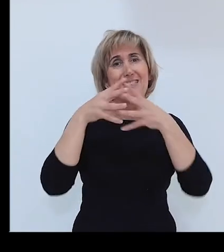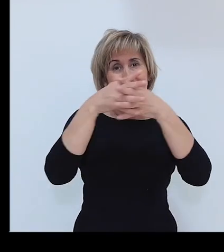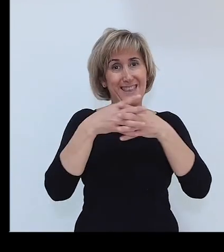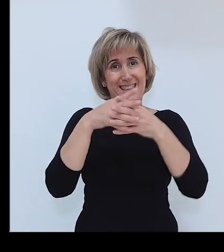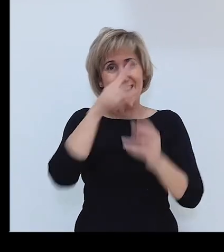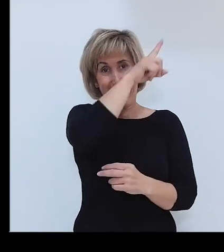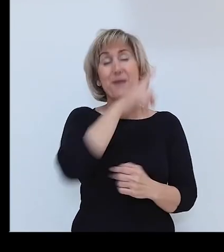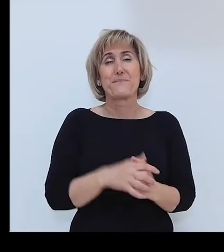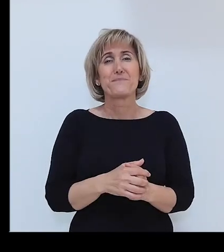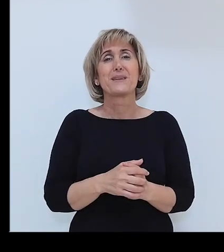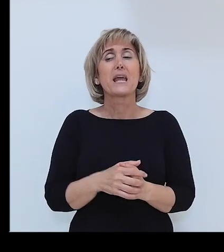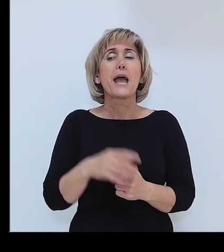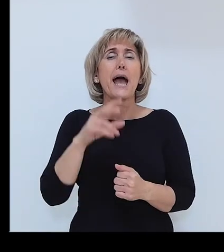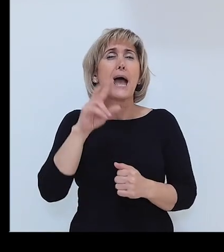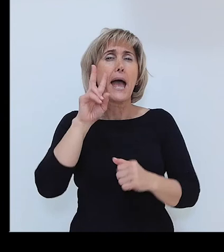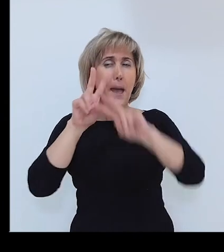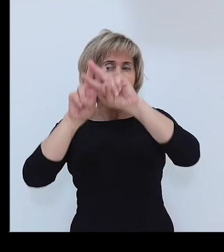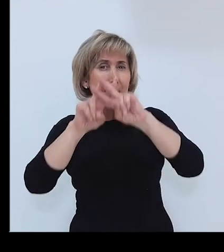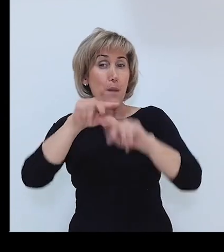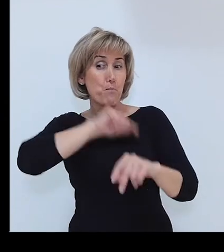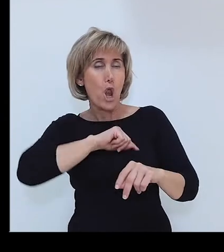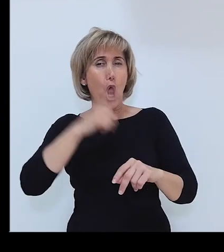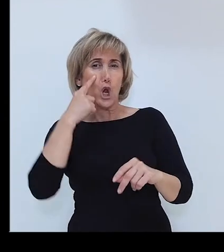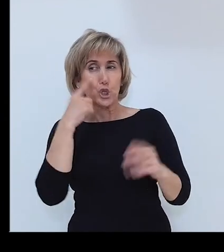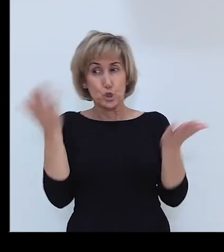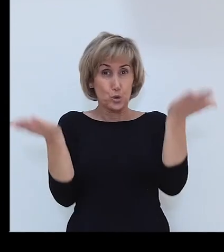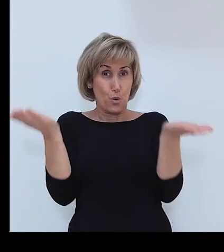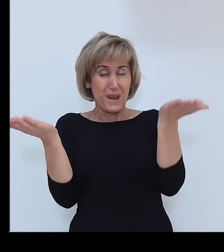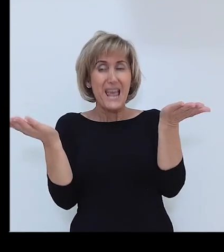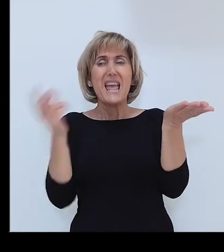las contradicciones. Y eso es lo que hace en Society in America.